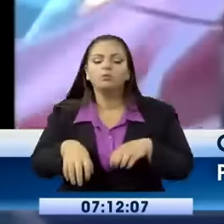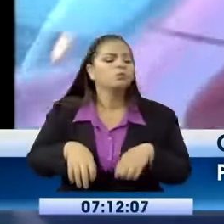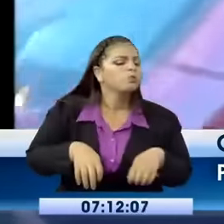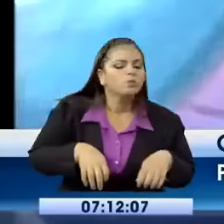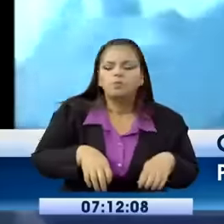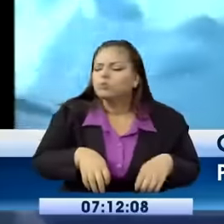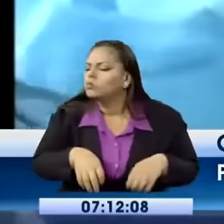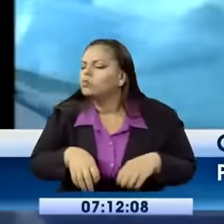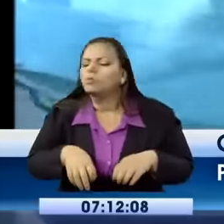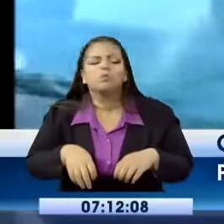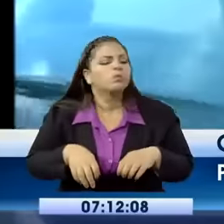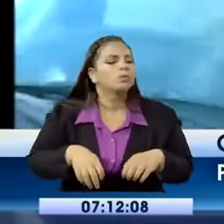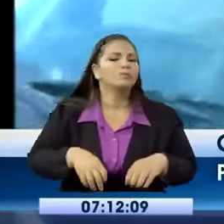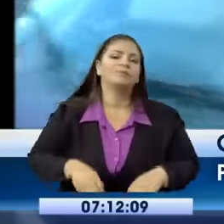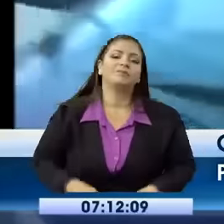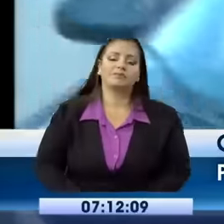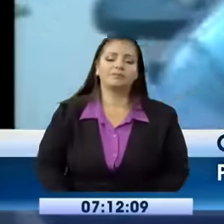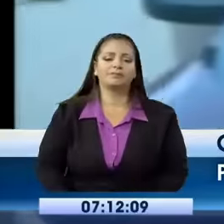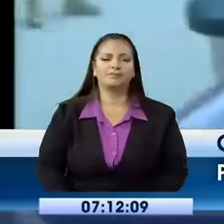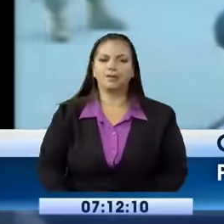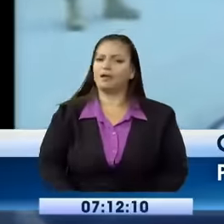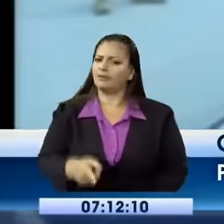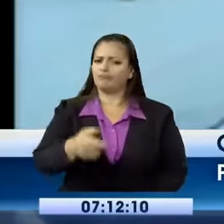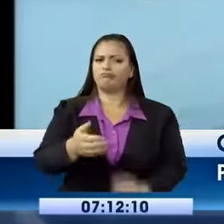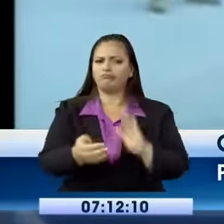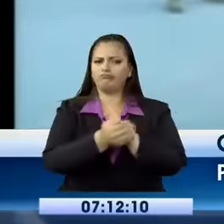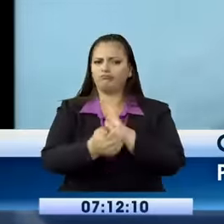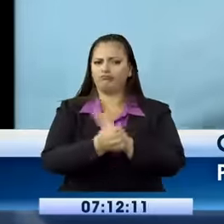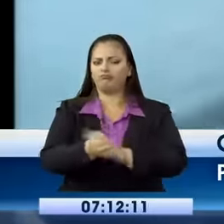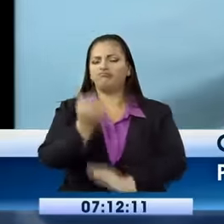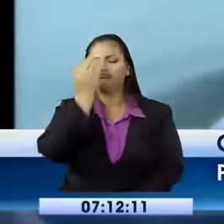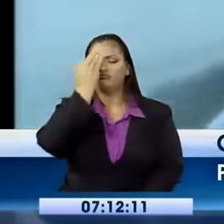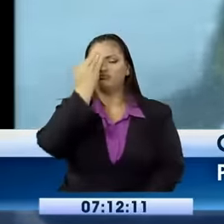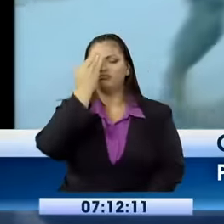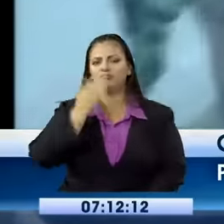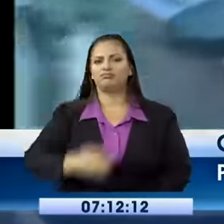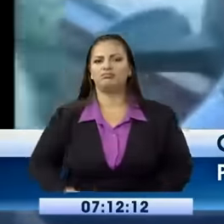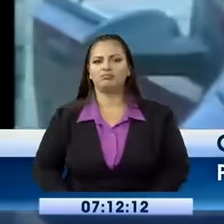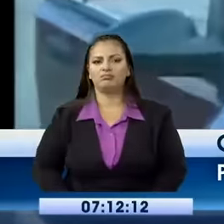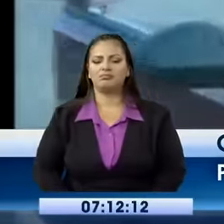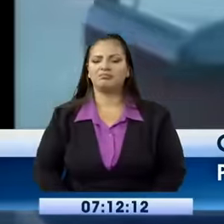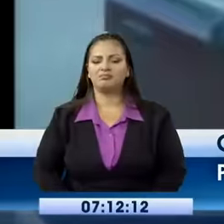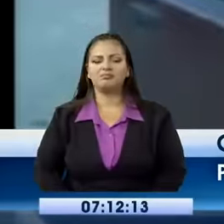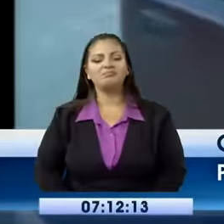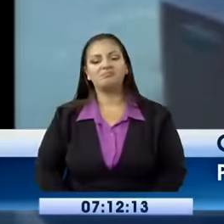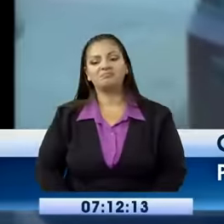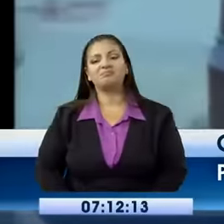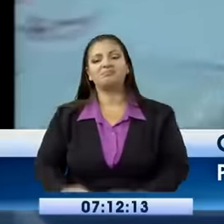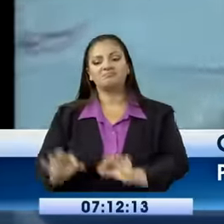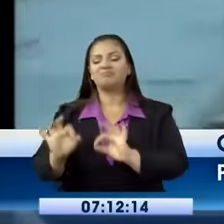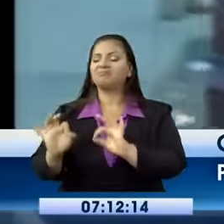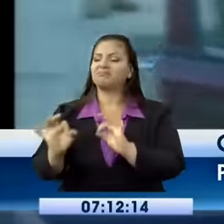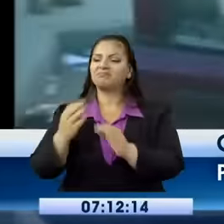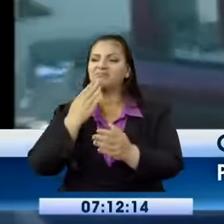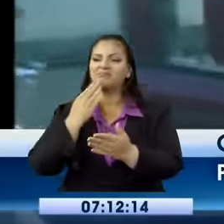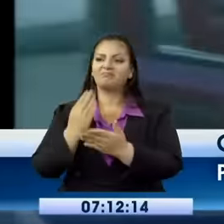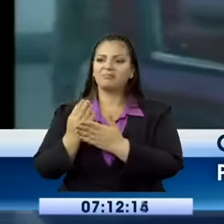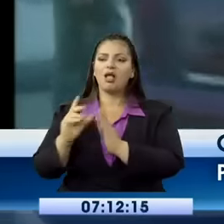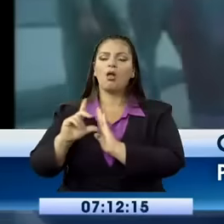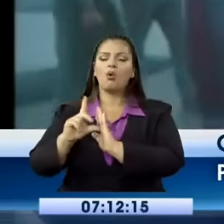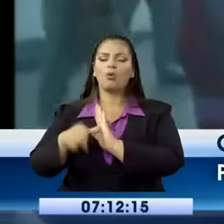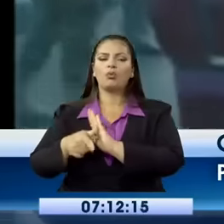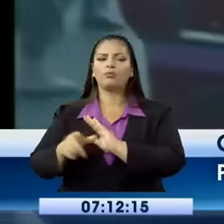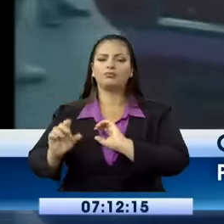algo automáticamente lo detectan y reportan listo Excelente Muchas gracias Teniente Seguimos dialogando